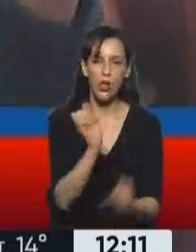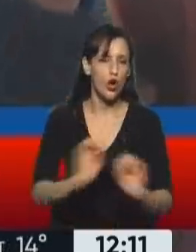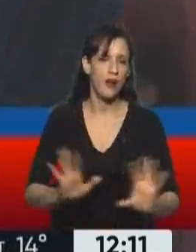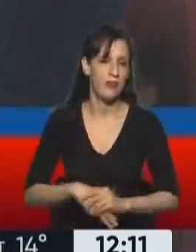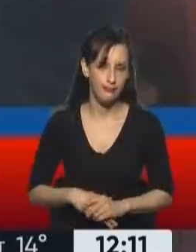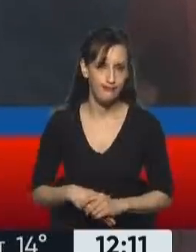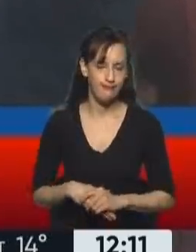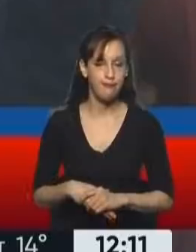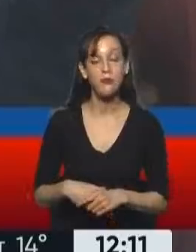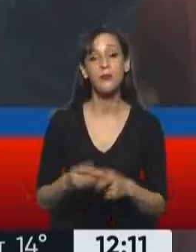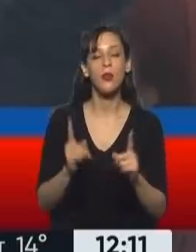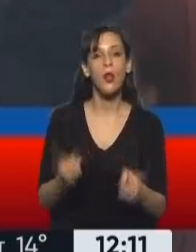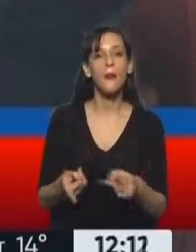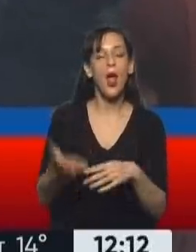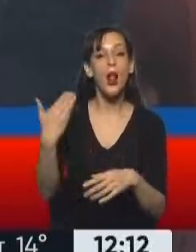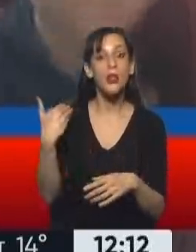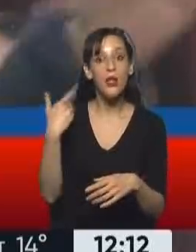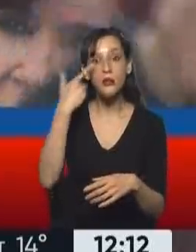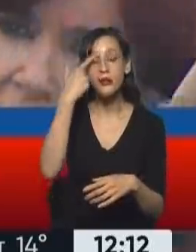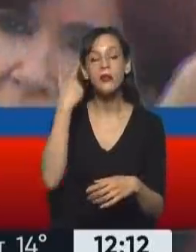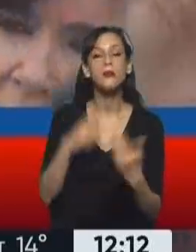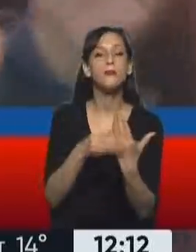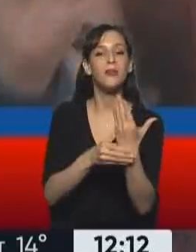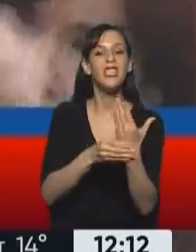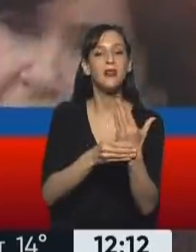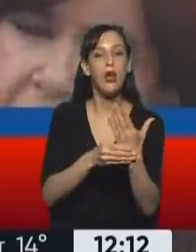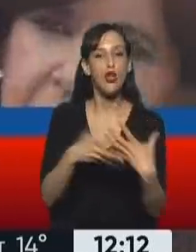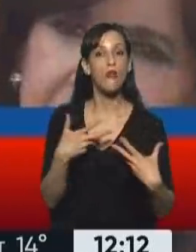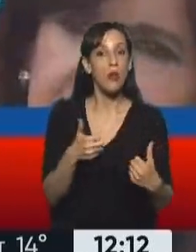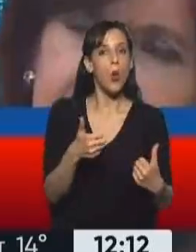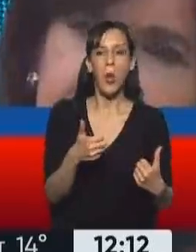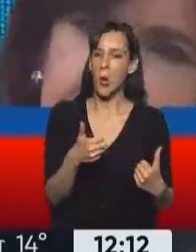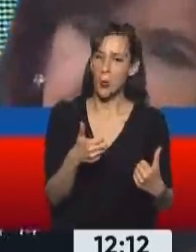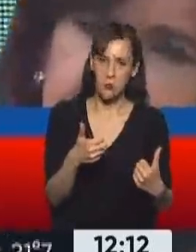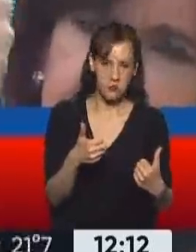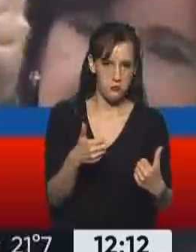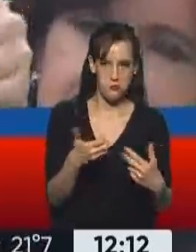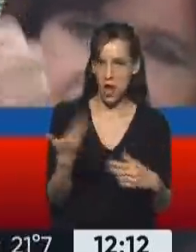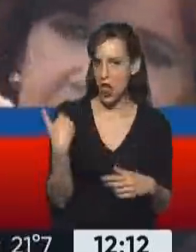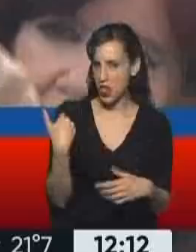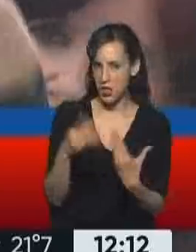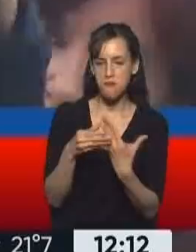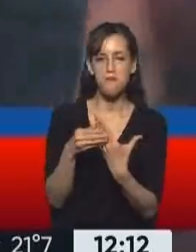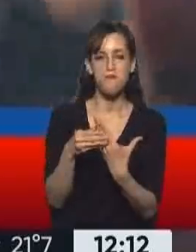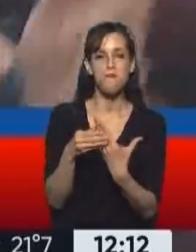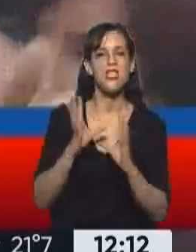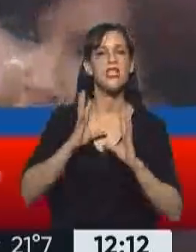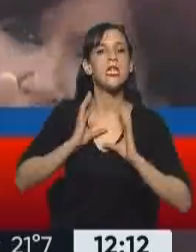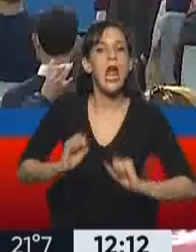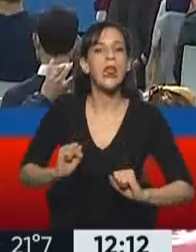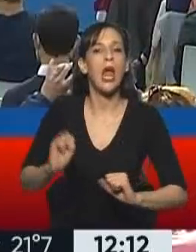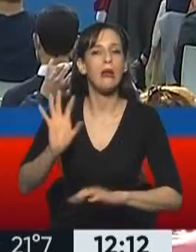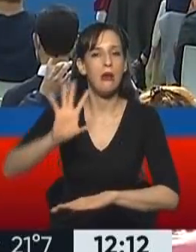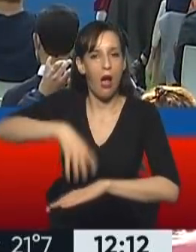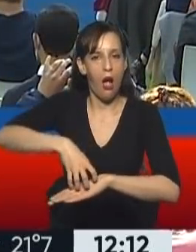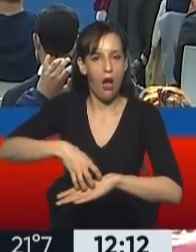Hasta había bajado su categoría de ministerio a secretaría. Pero aún así, quien era secretario de Salud podría haber hecho mucho mejor las